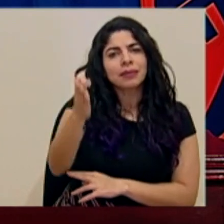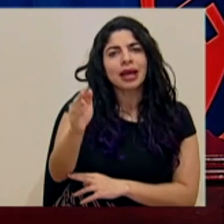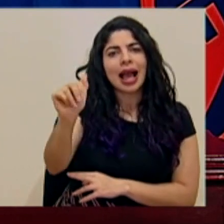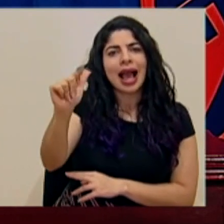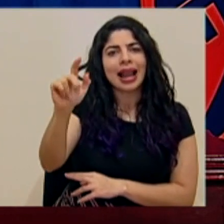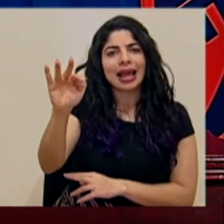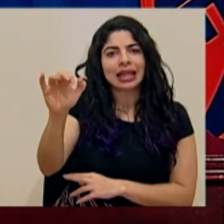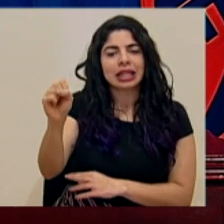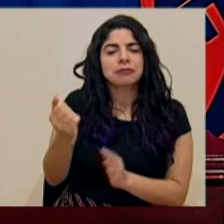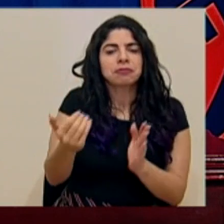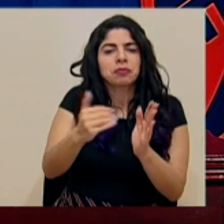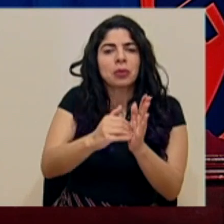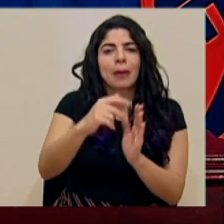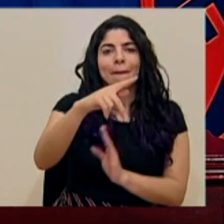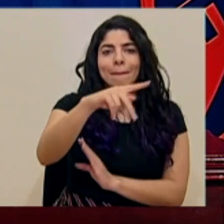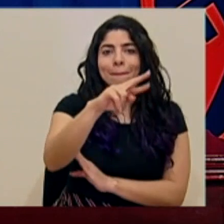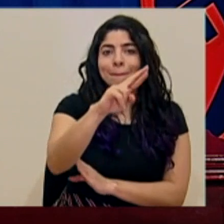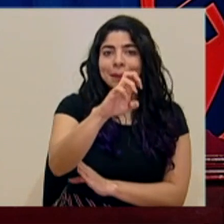presidencia.go.cr/inclinada-alertas. Repetimos,